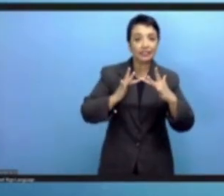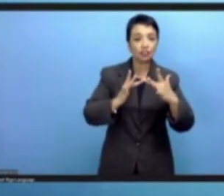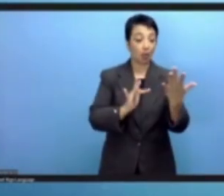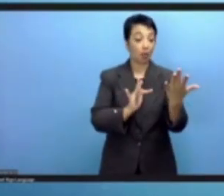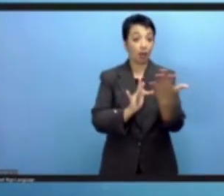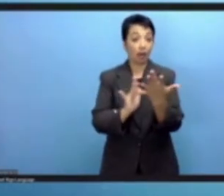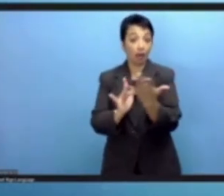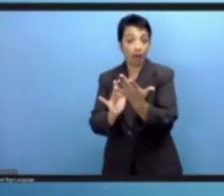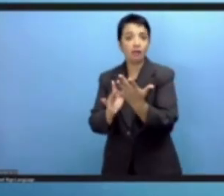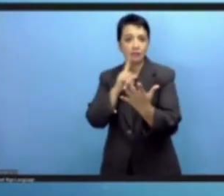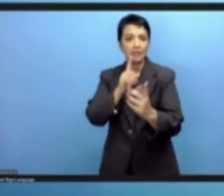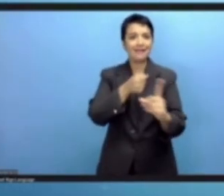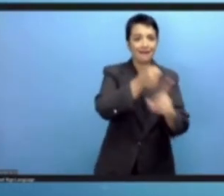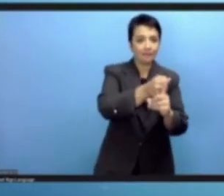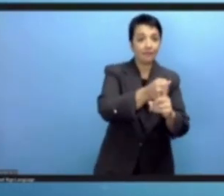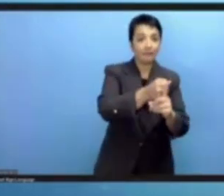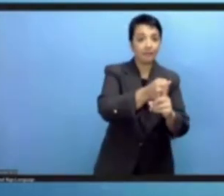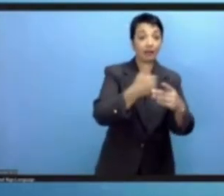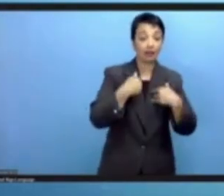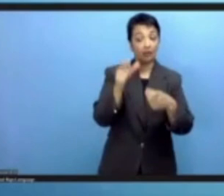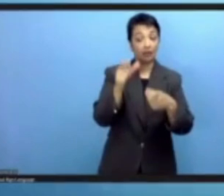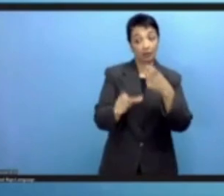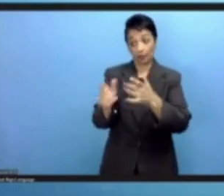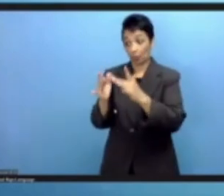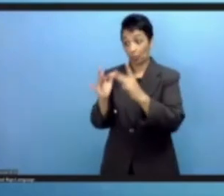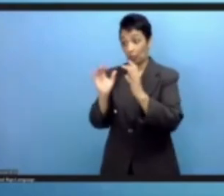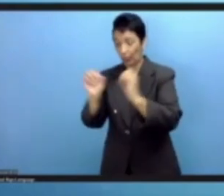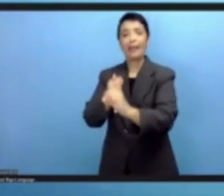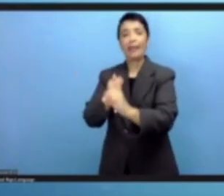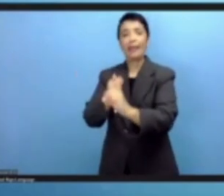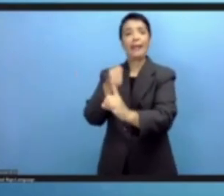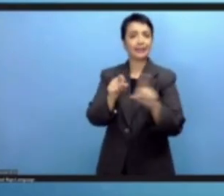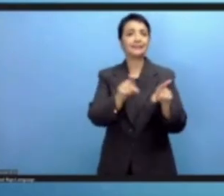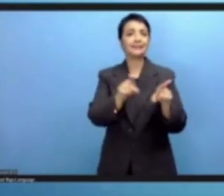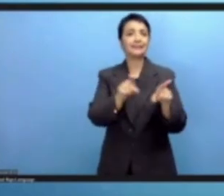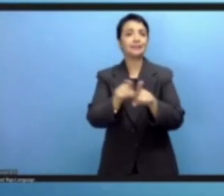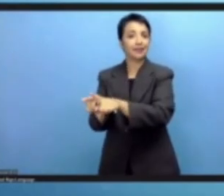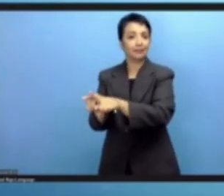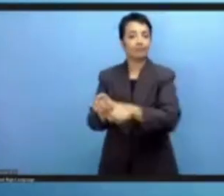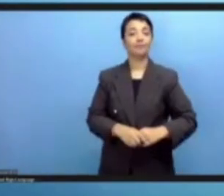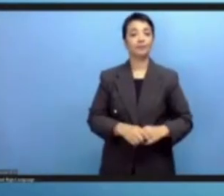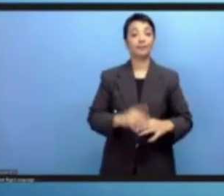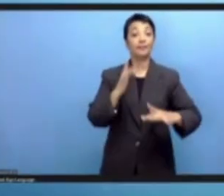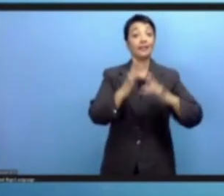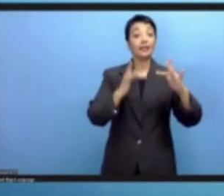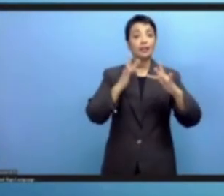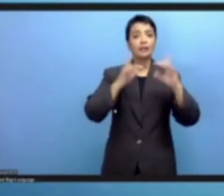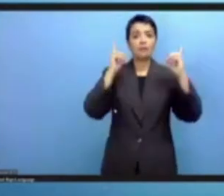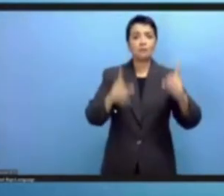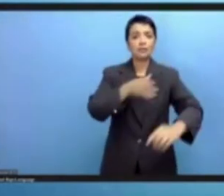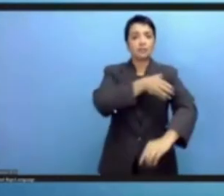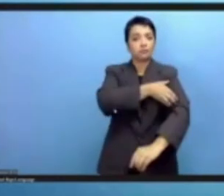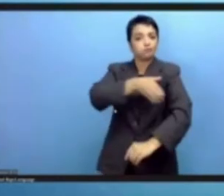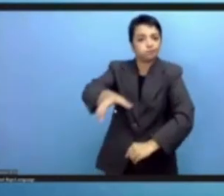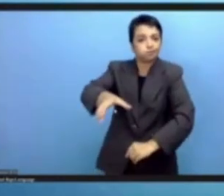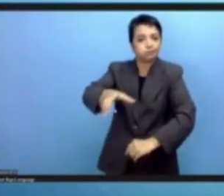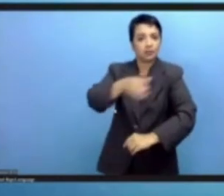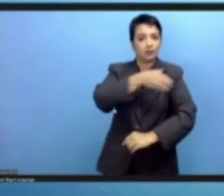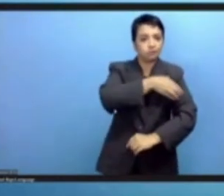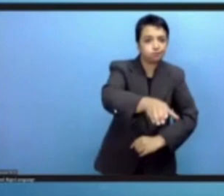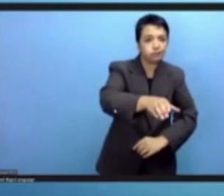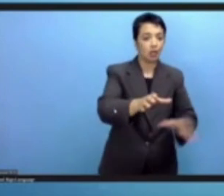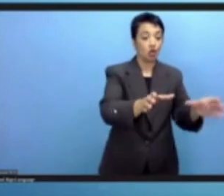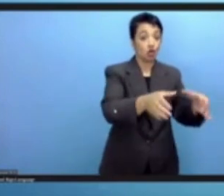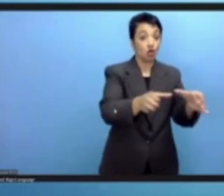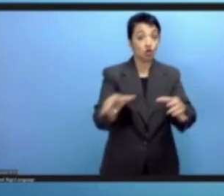de la relación entre las múltiples crisis que nos afectan y todo lo que está en la internet en la vida de la gente